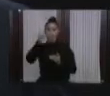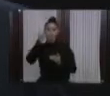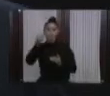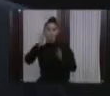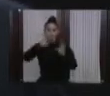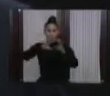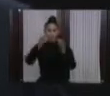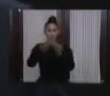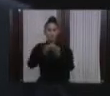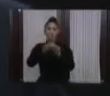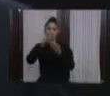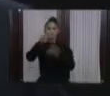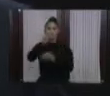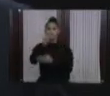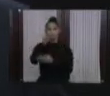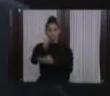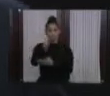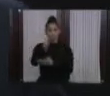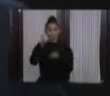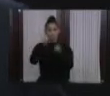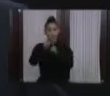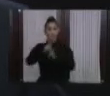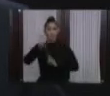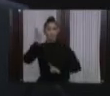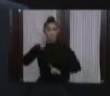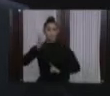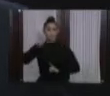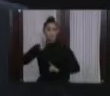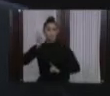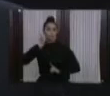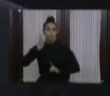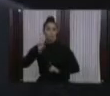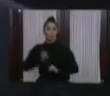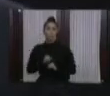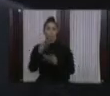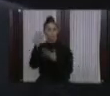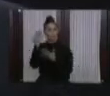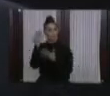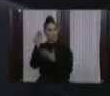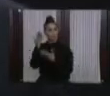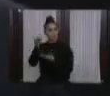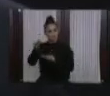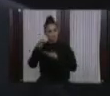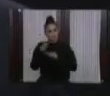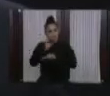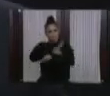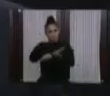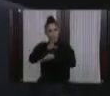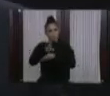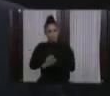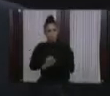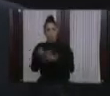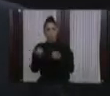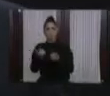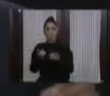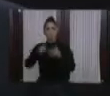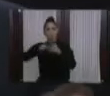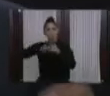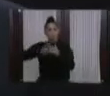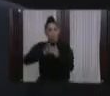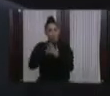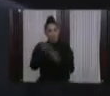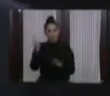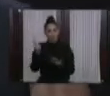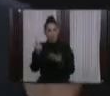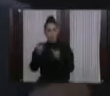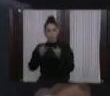media yo tengo una cuidadora en mi casa pero le puedo exigir a esa cuidadora que tenga el nivel para